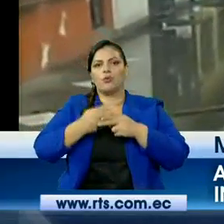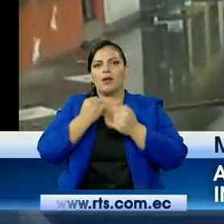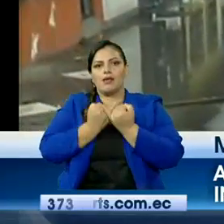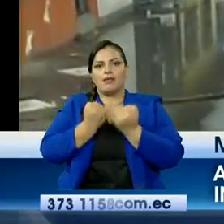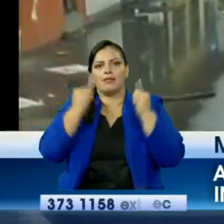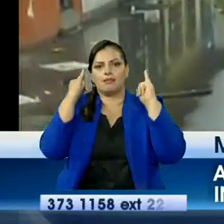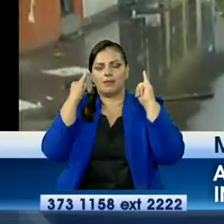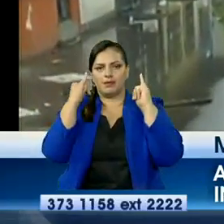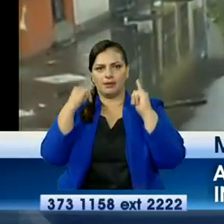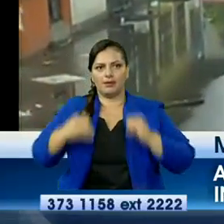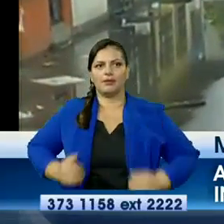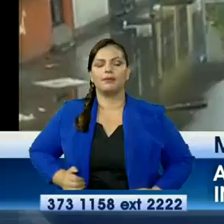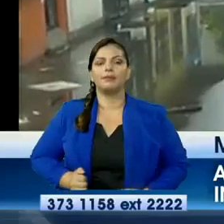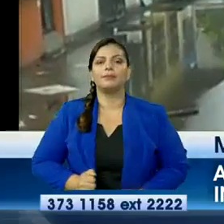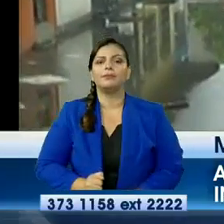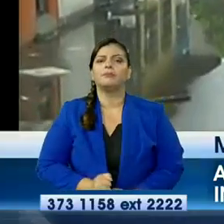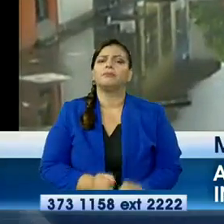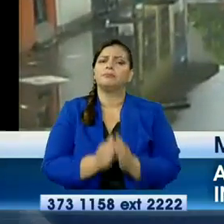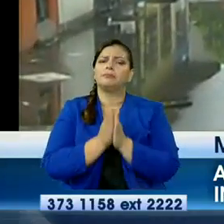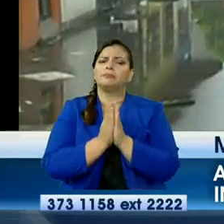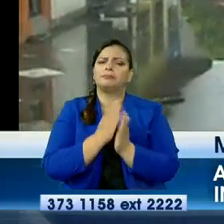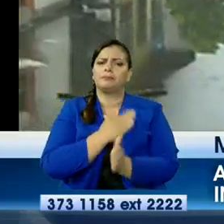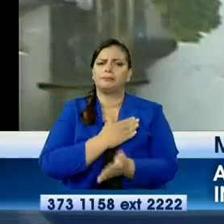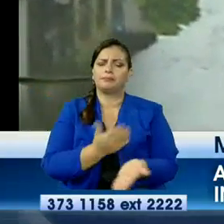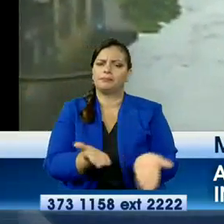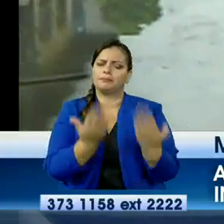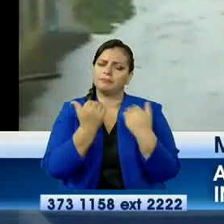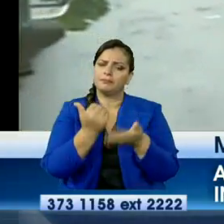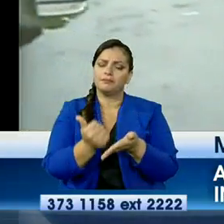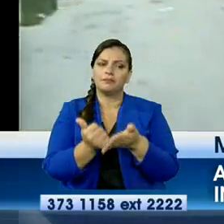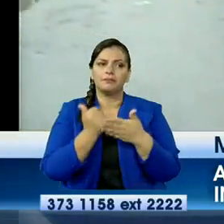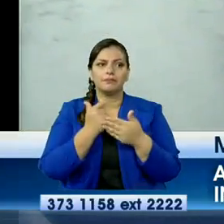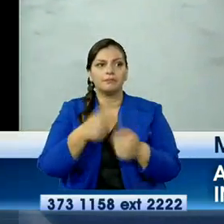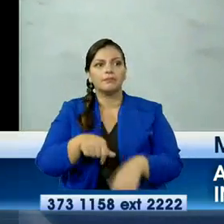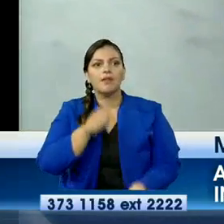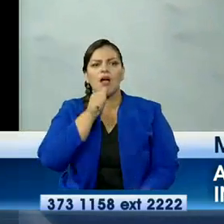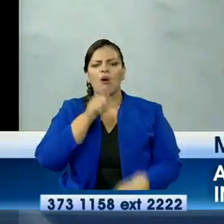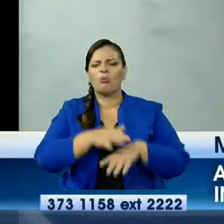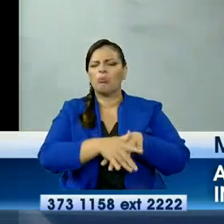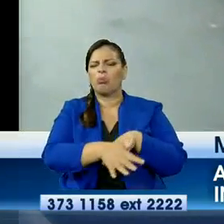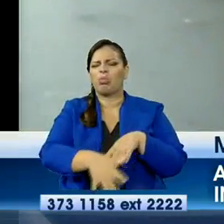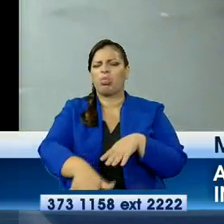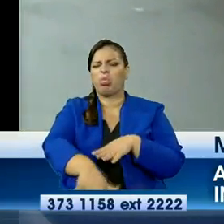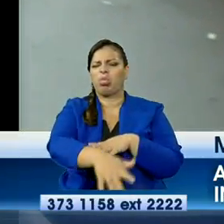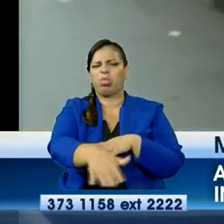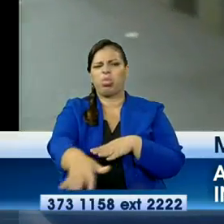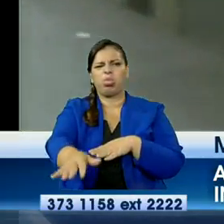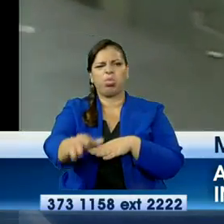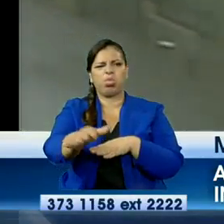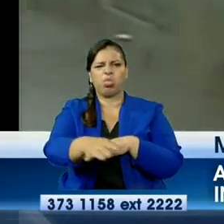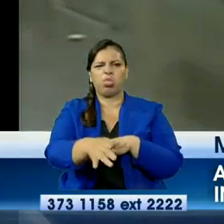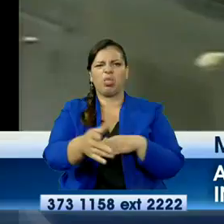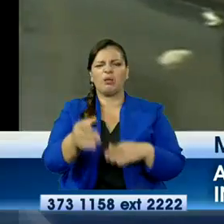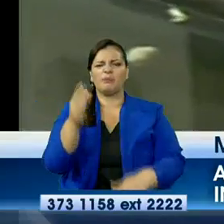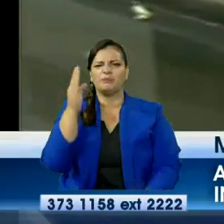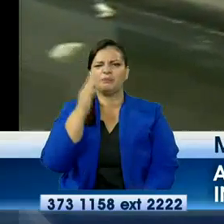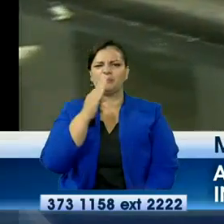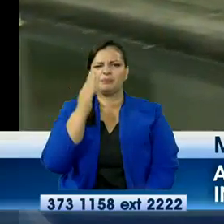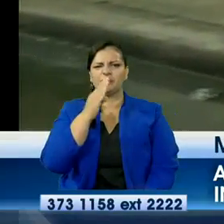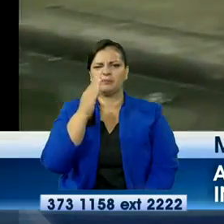una epidemia en cualquier momento, agua... por falta de un sumidero donde salga el